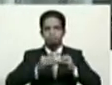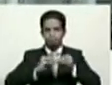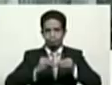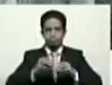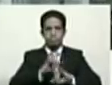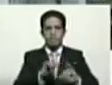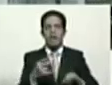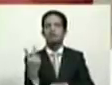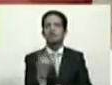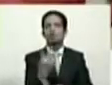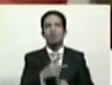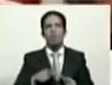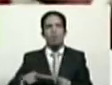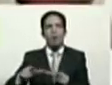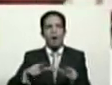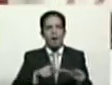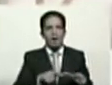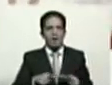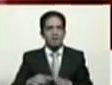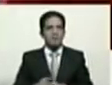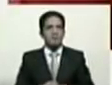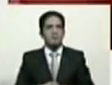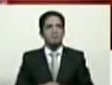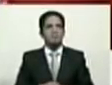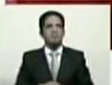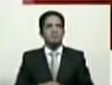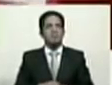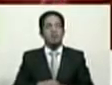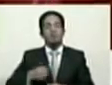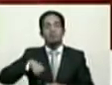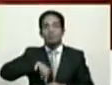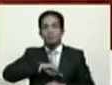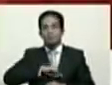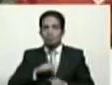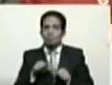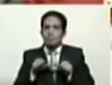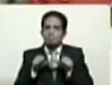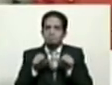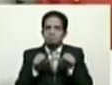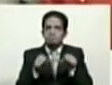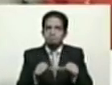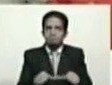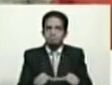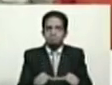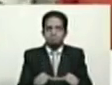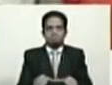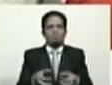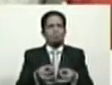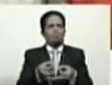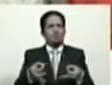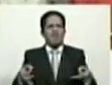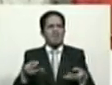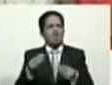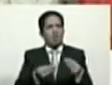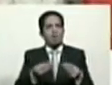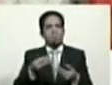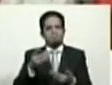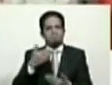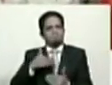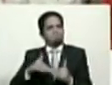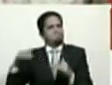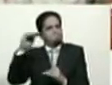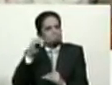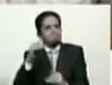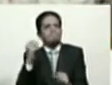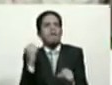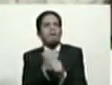de ambas instalaciones nosotros vamos a seguir con la moral en alto nosotros vamos a seguir trabajando